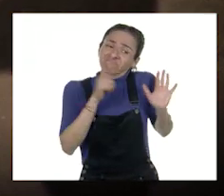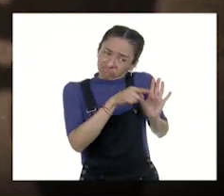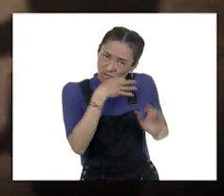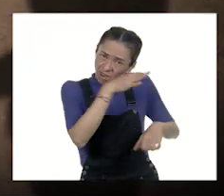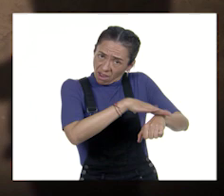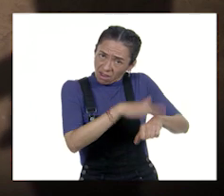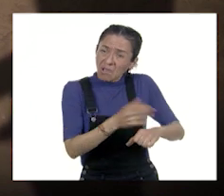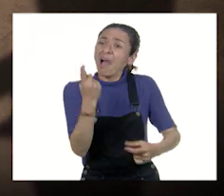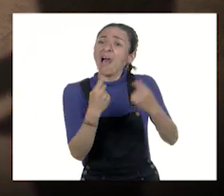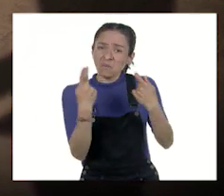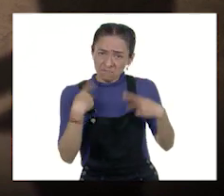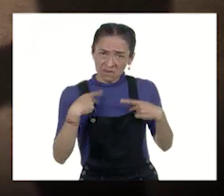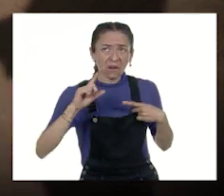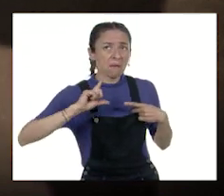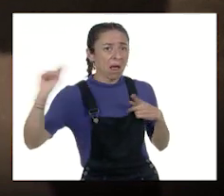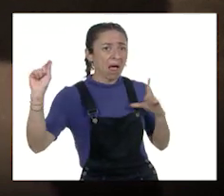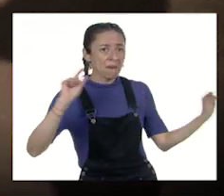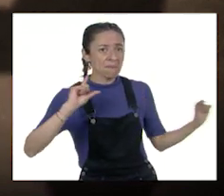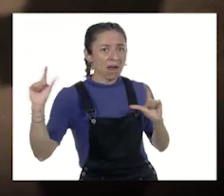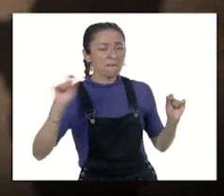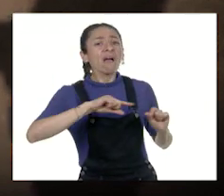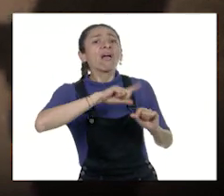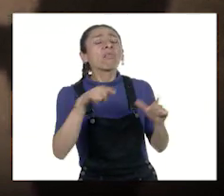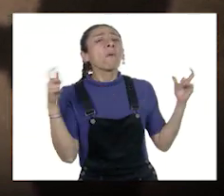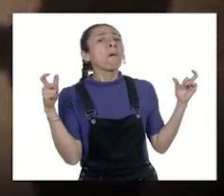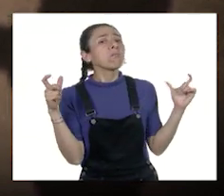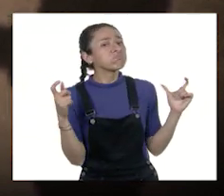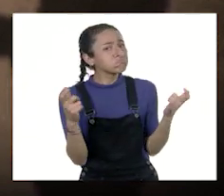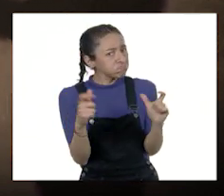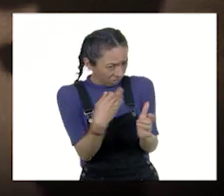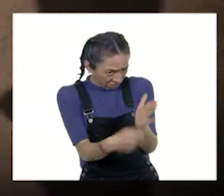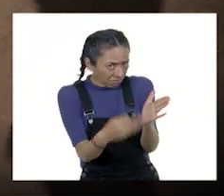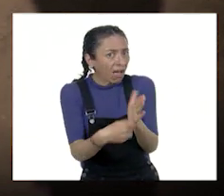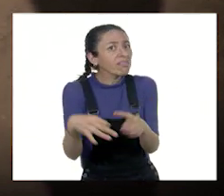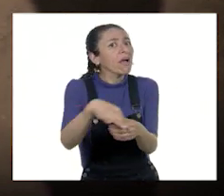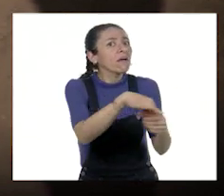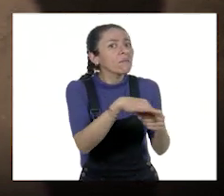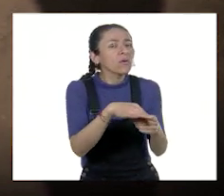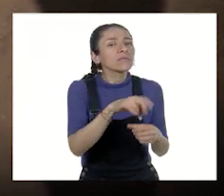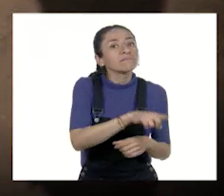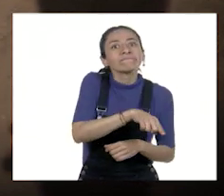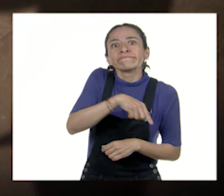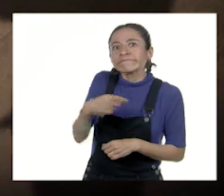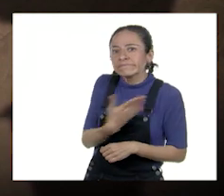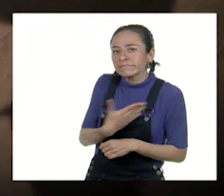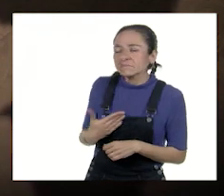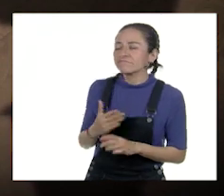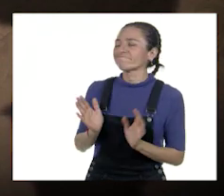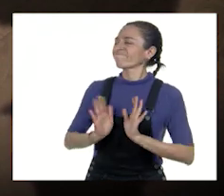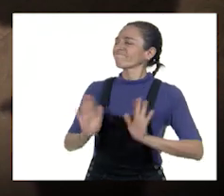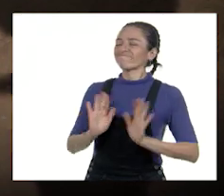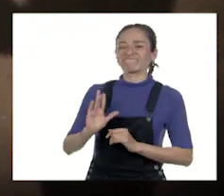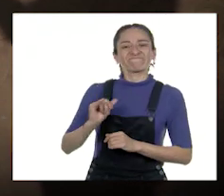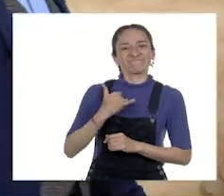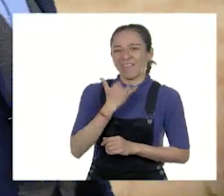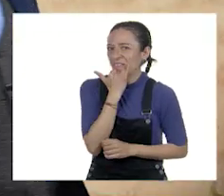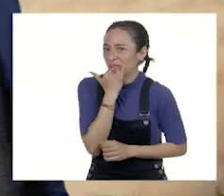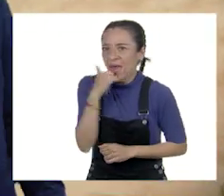señor presidente, y faltará quórum. Y el presidente que seguía firme: no permito que se retire nadie de